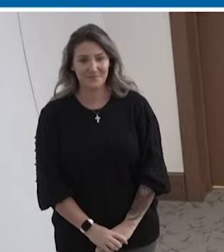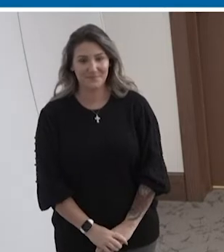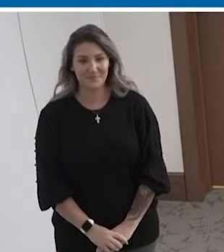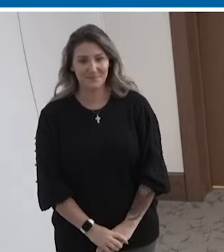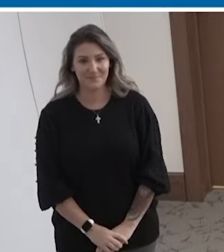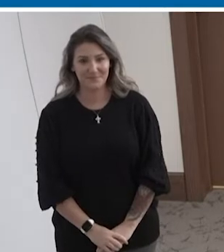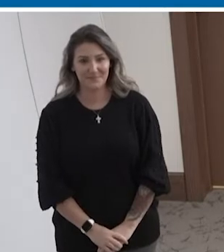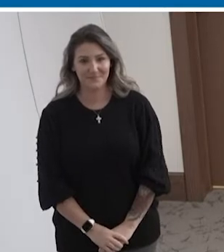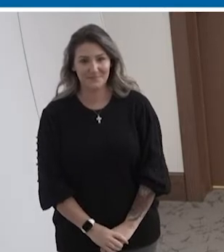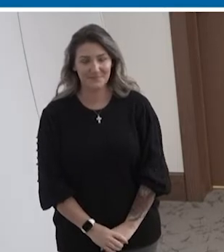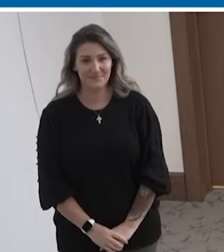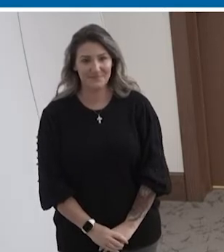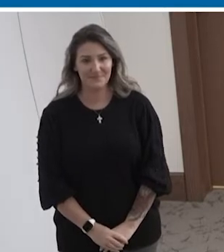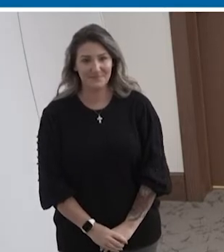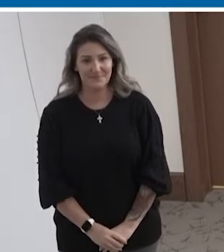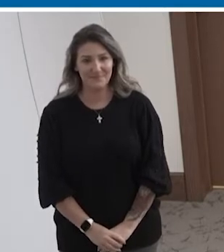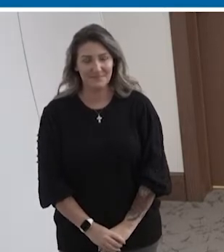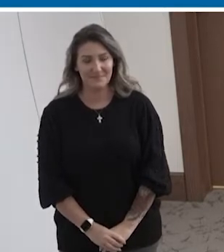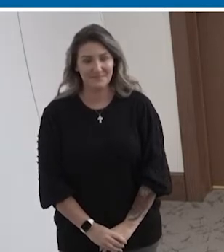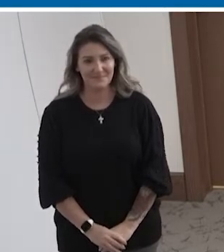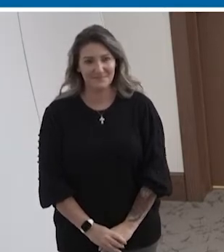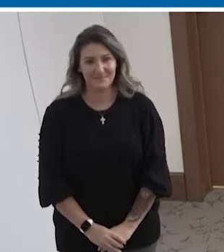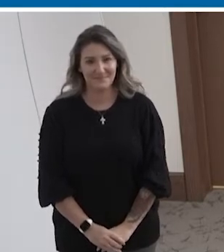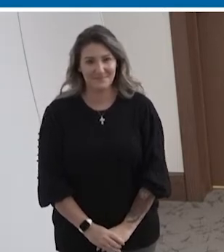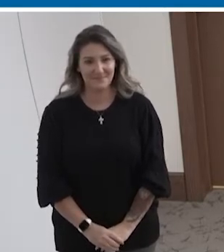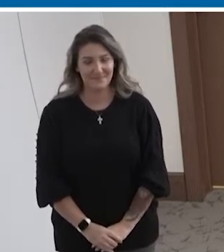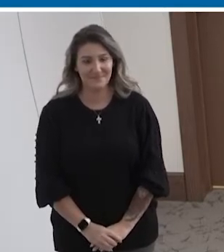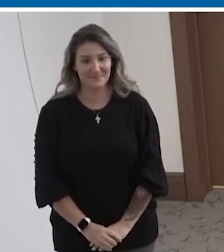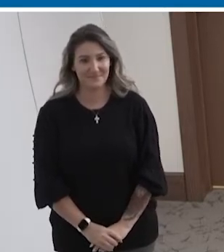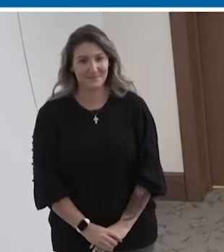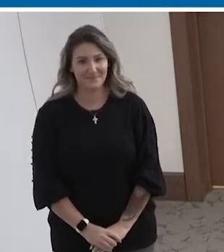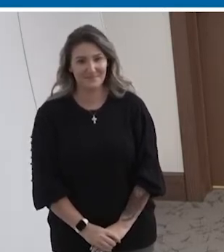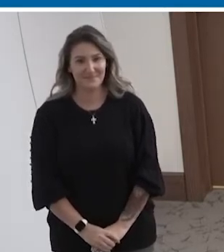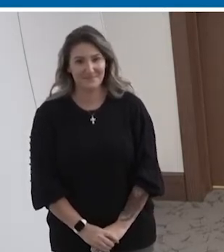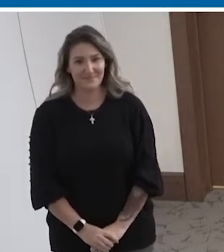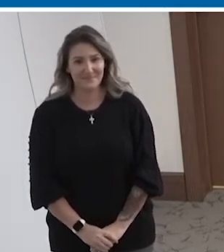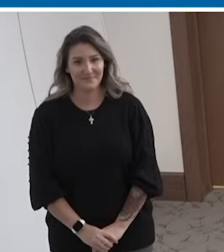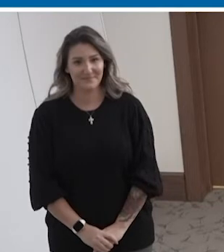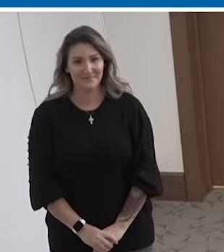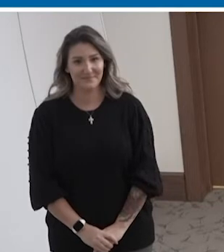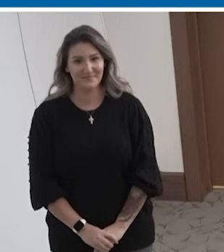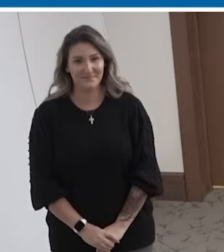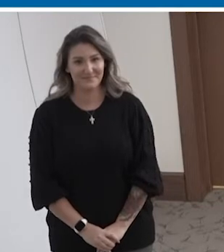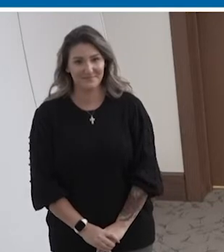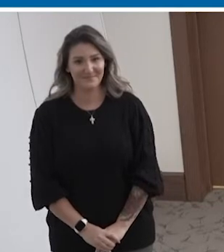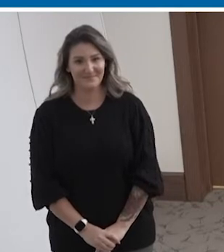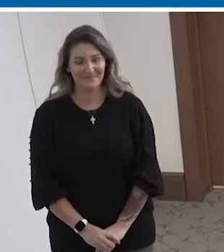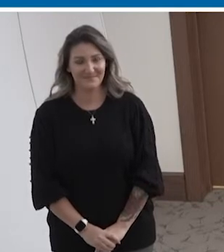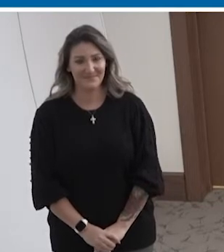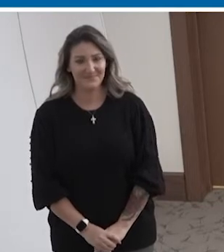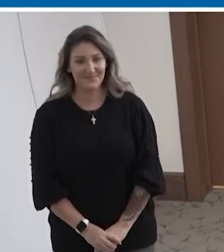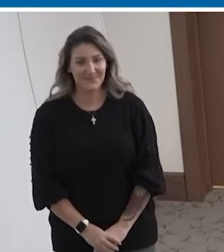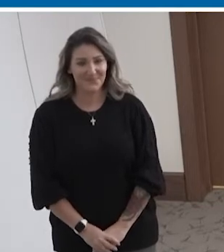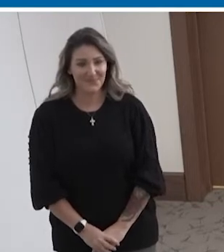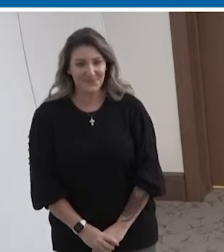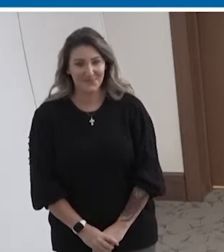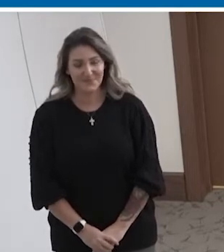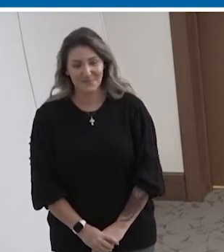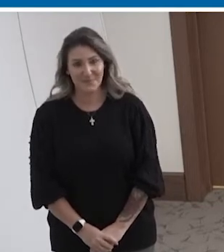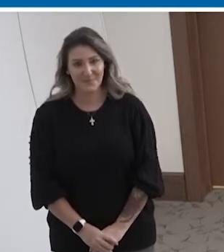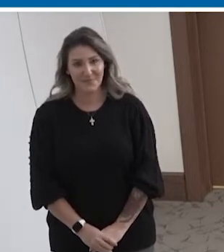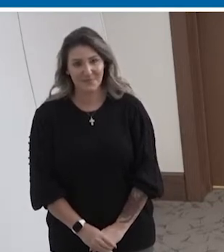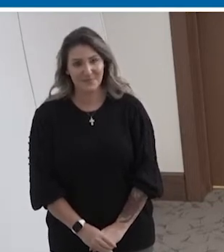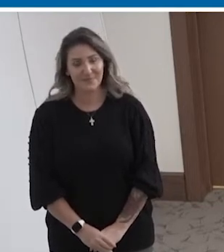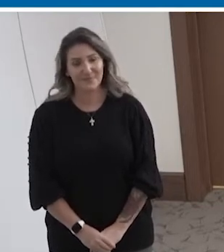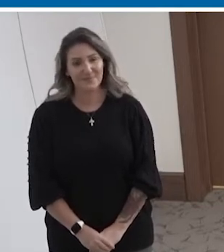una pediatra de enfermedades infecciosas aquí en el Children's Mercy y juntamente con mi compañera Jennifer